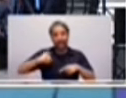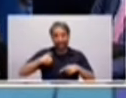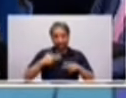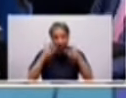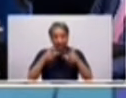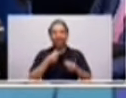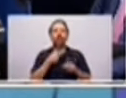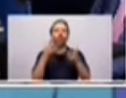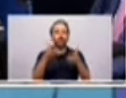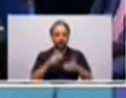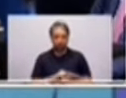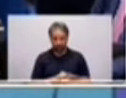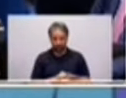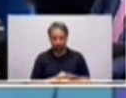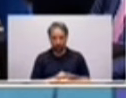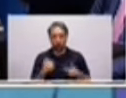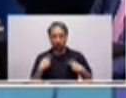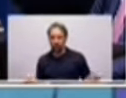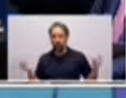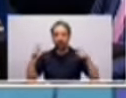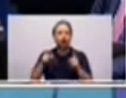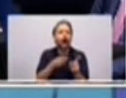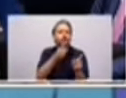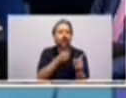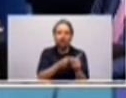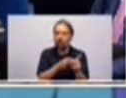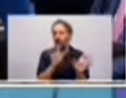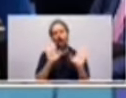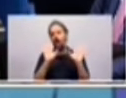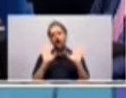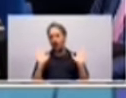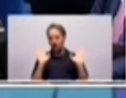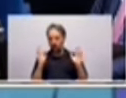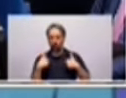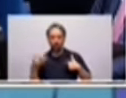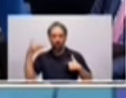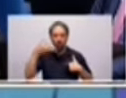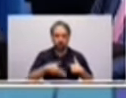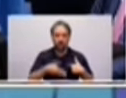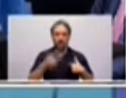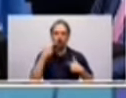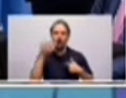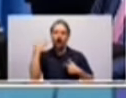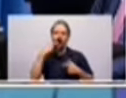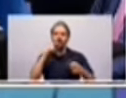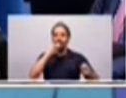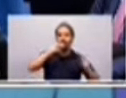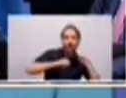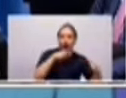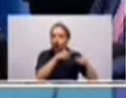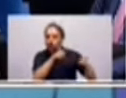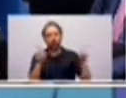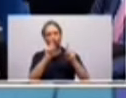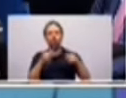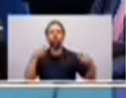política y sin una gran estrategia política. Sí me parece importante lo que está haciendo Axel Kicillof con algunos intendentes, con las multisectoriales, reuniéndose,